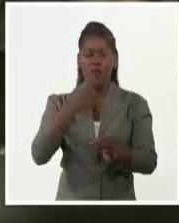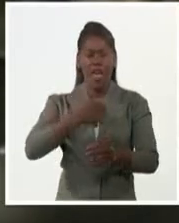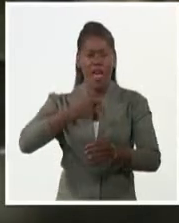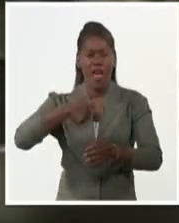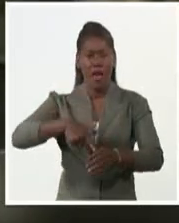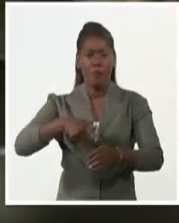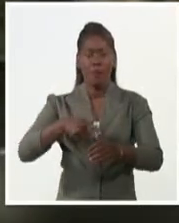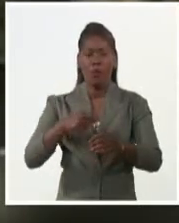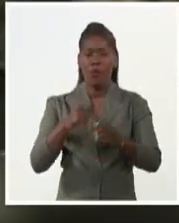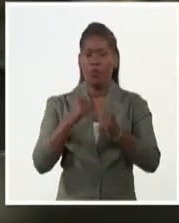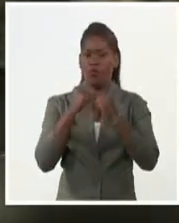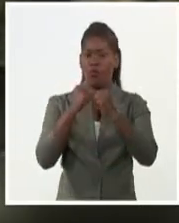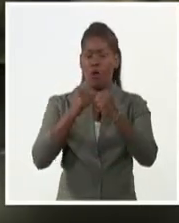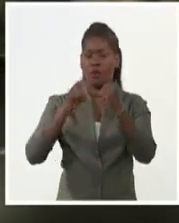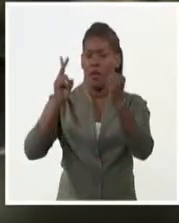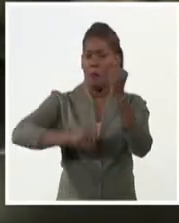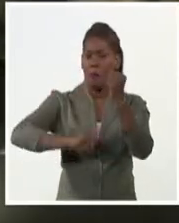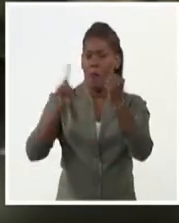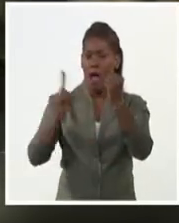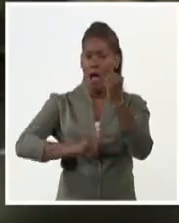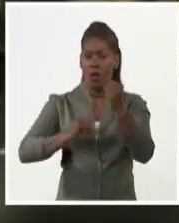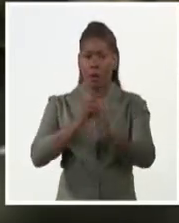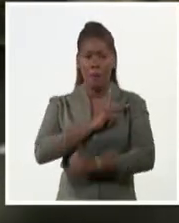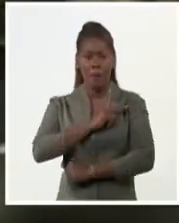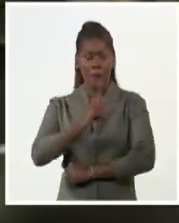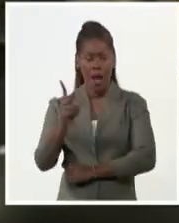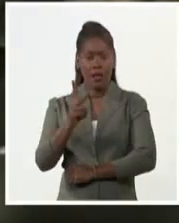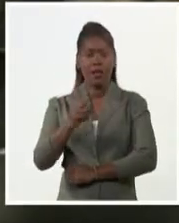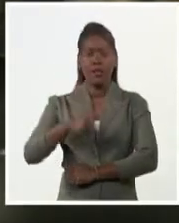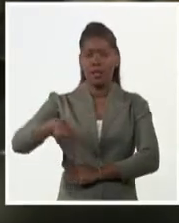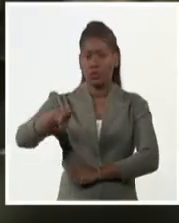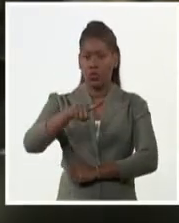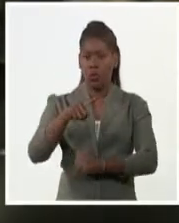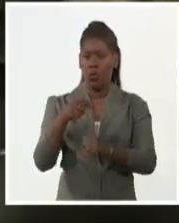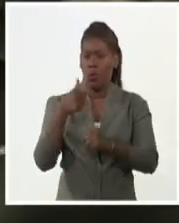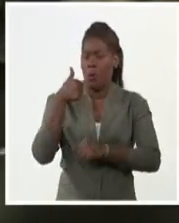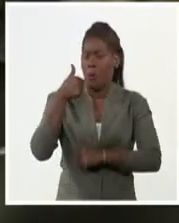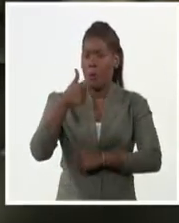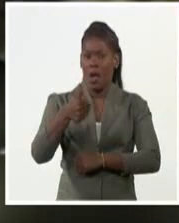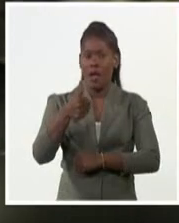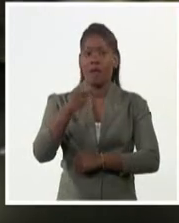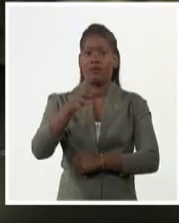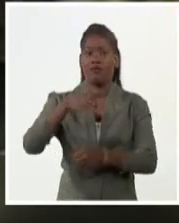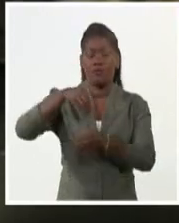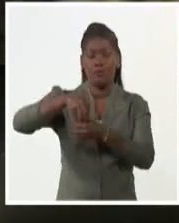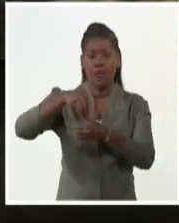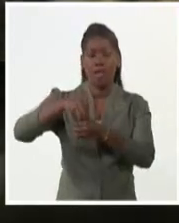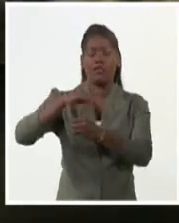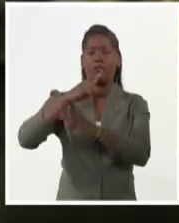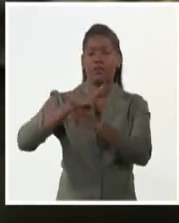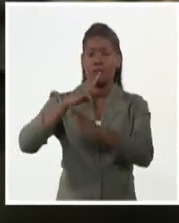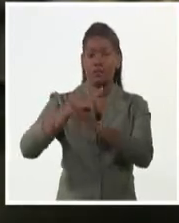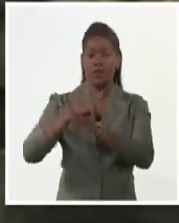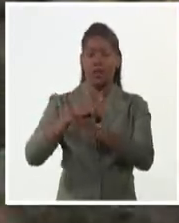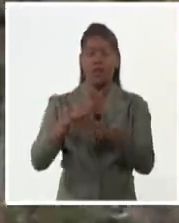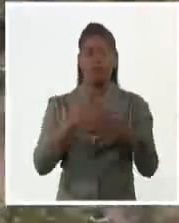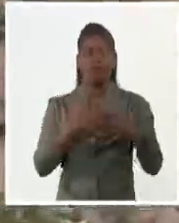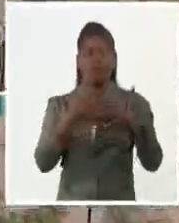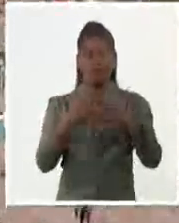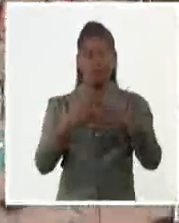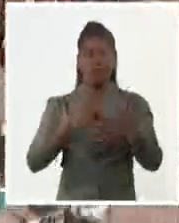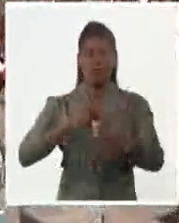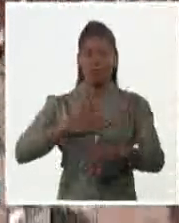los cubanos tu heroísmo, tu patriotismo y tu espíritu